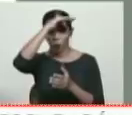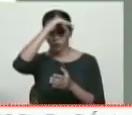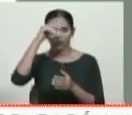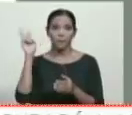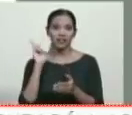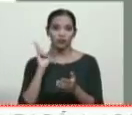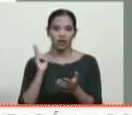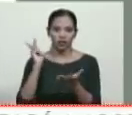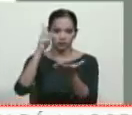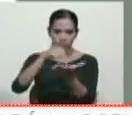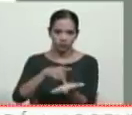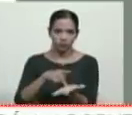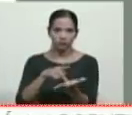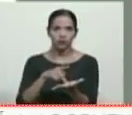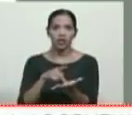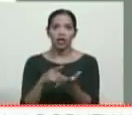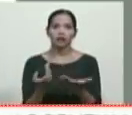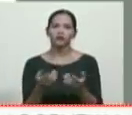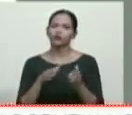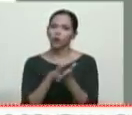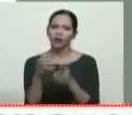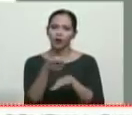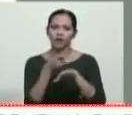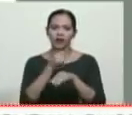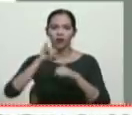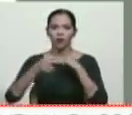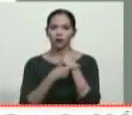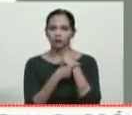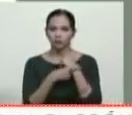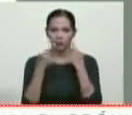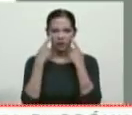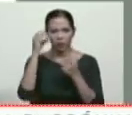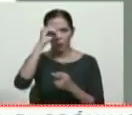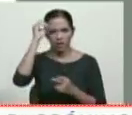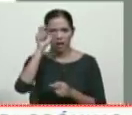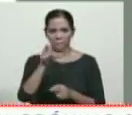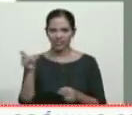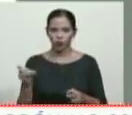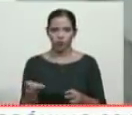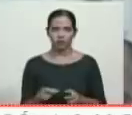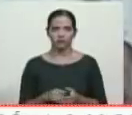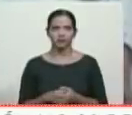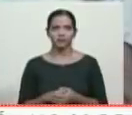inexistente gobierno de Juan Guaidó? Una verdadera bomba. Vamos a ver qué opina la gente.